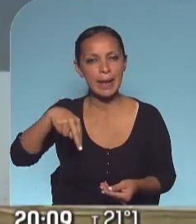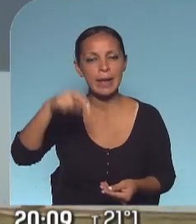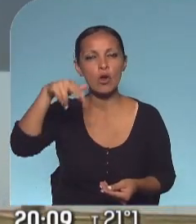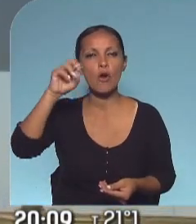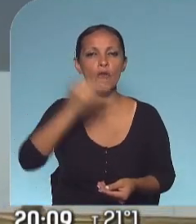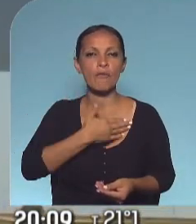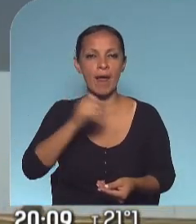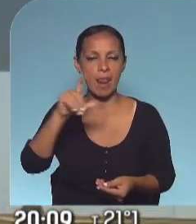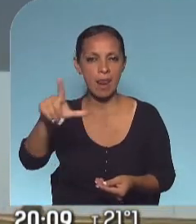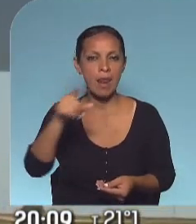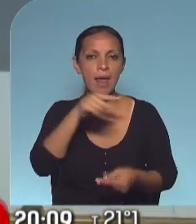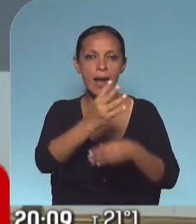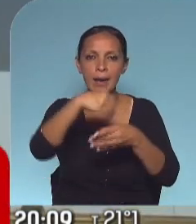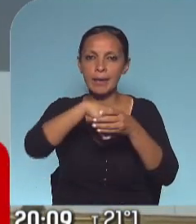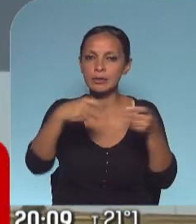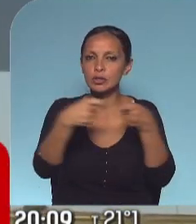sociedad,